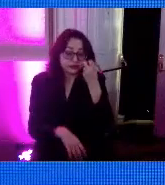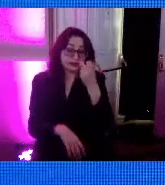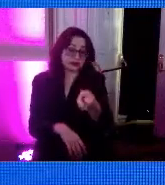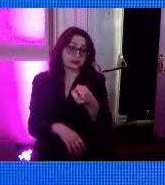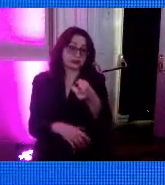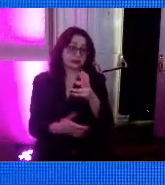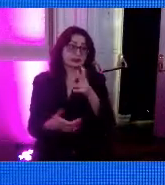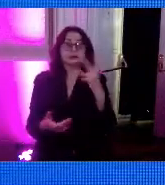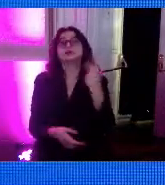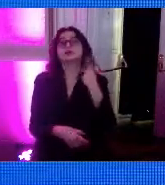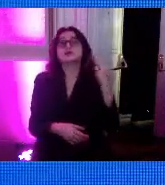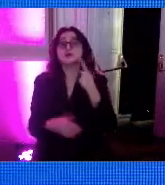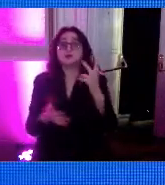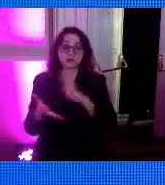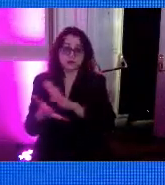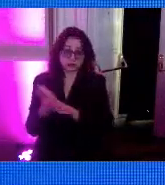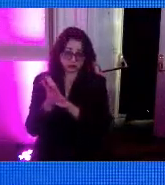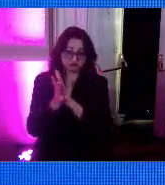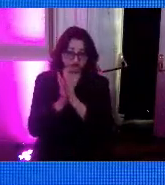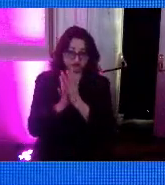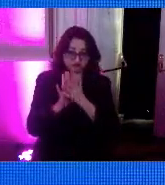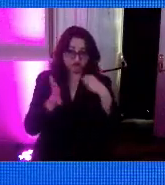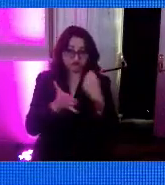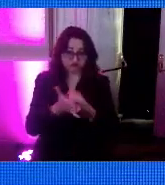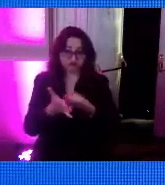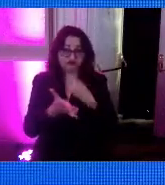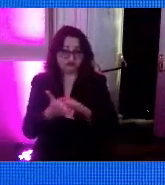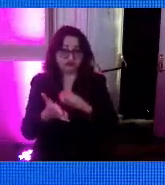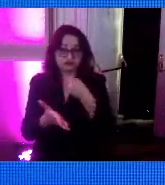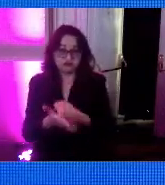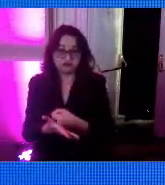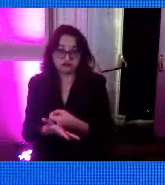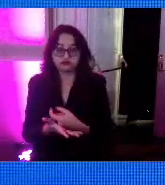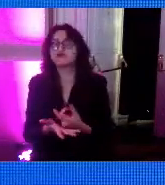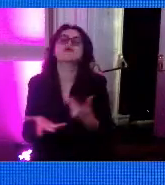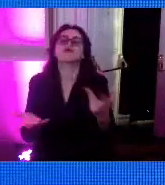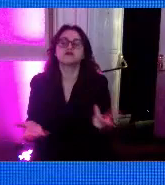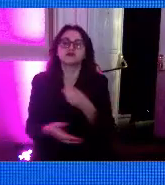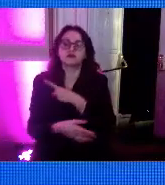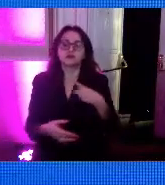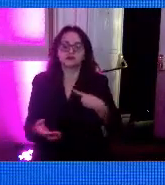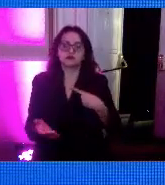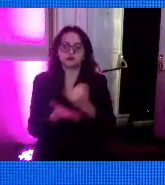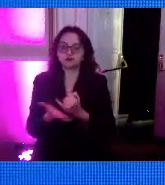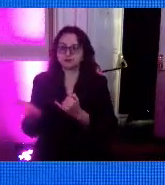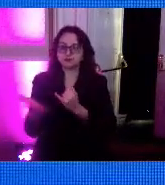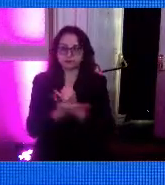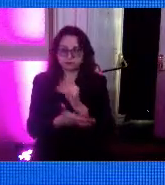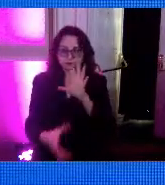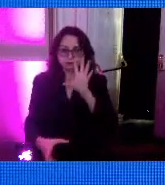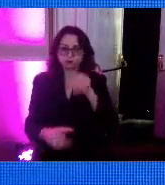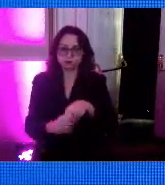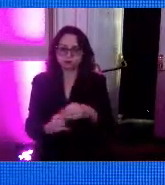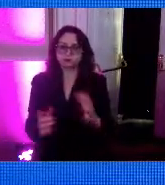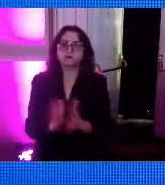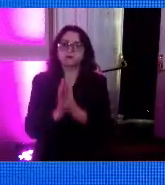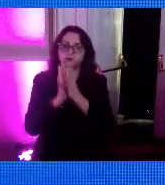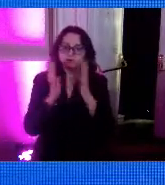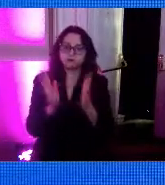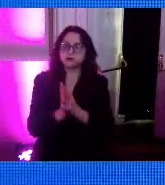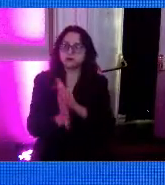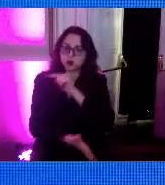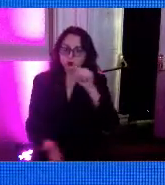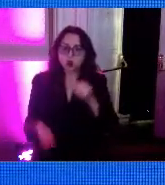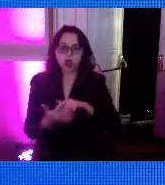necesitamos, nuestra ausencia en los espacios de decisión, pero soy consciente y tengo pleno convencimiento de